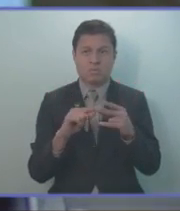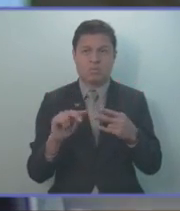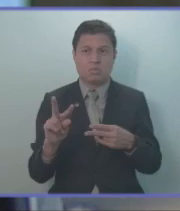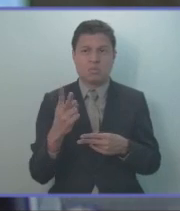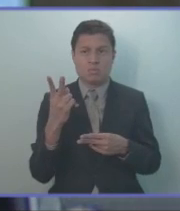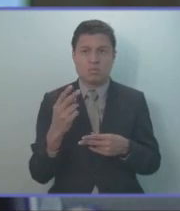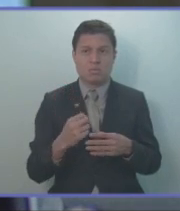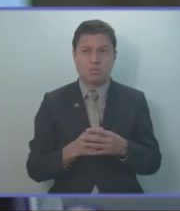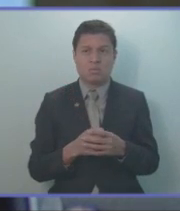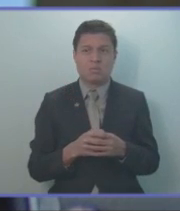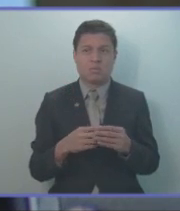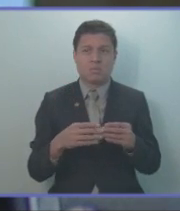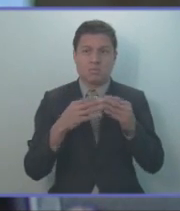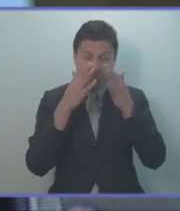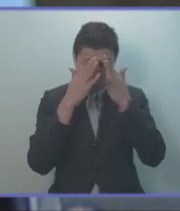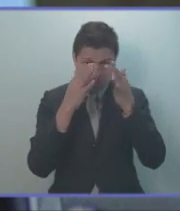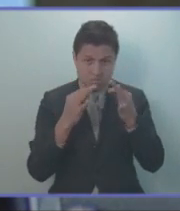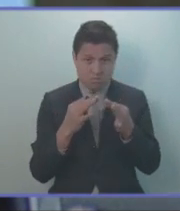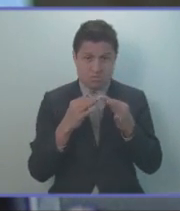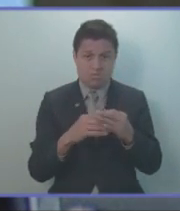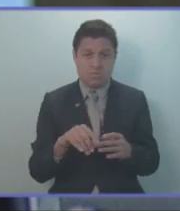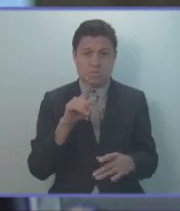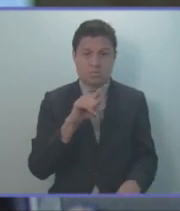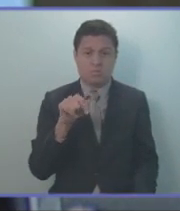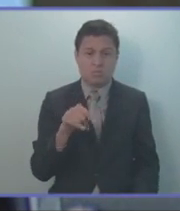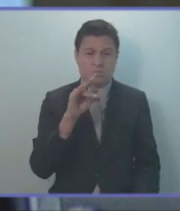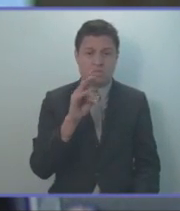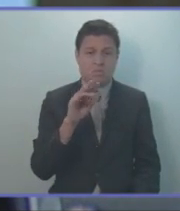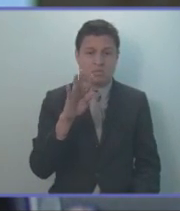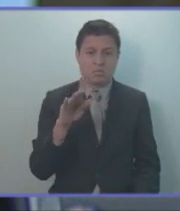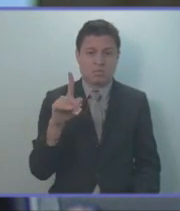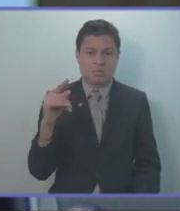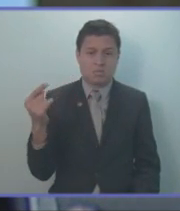2. Dictamen número